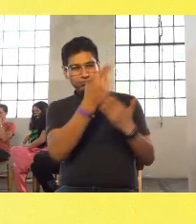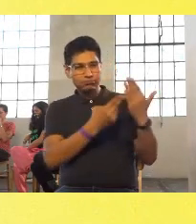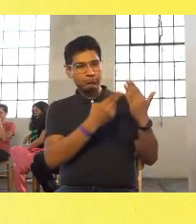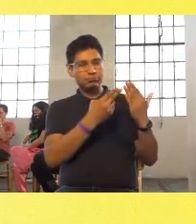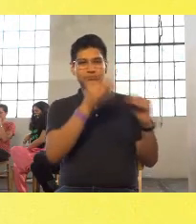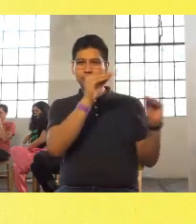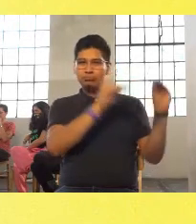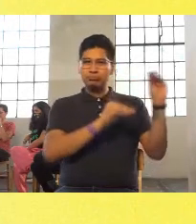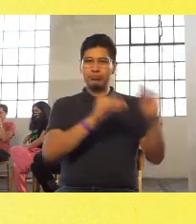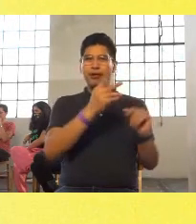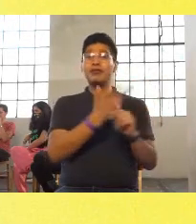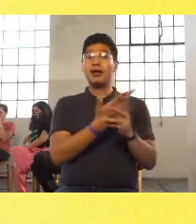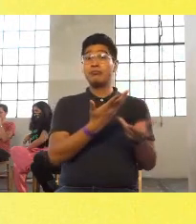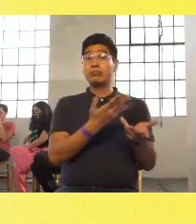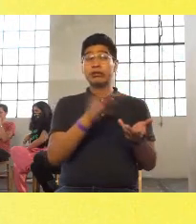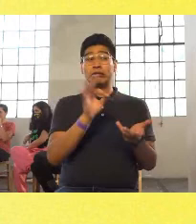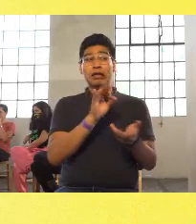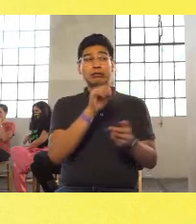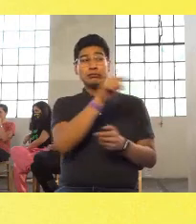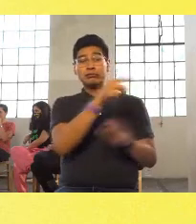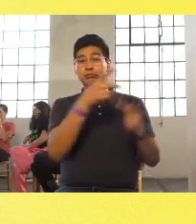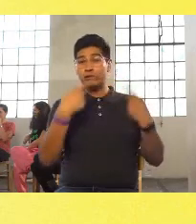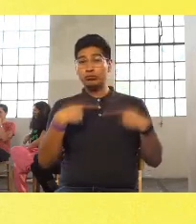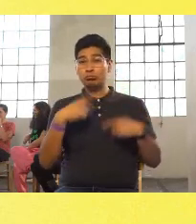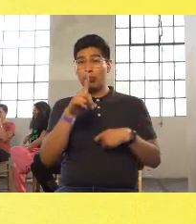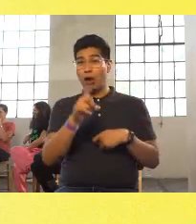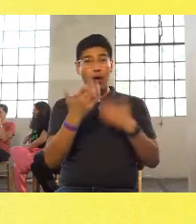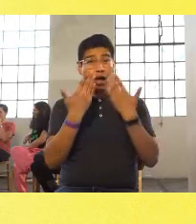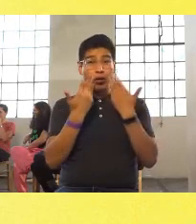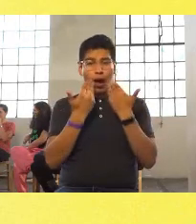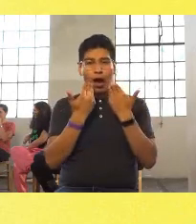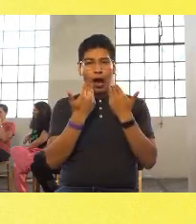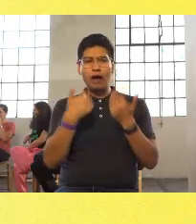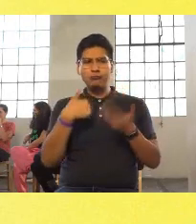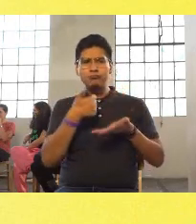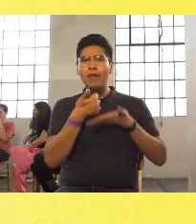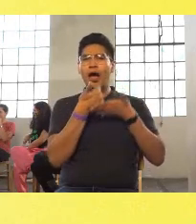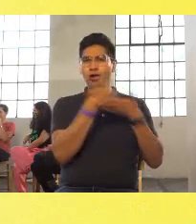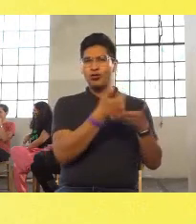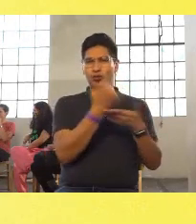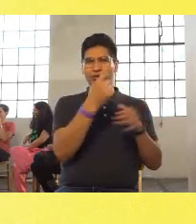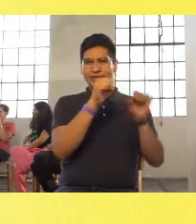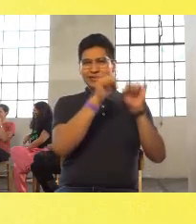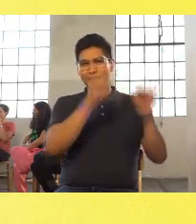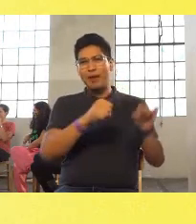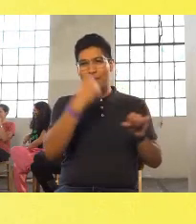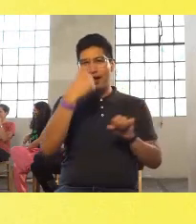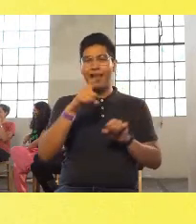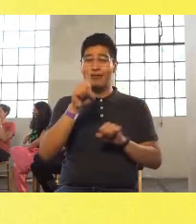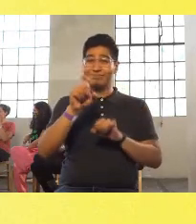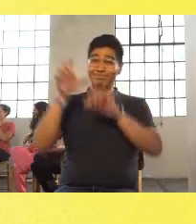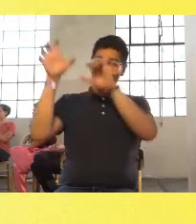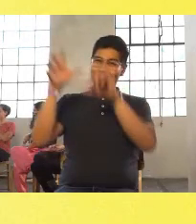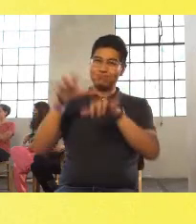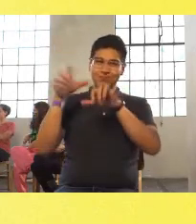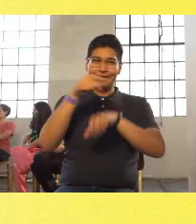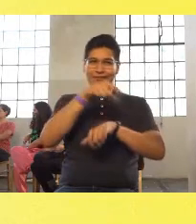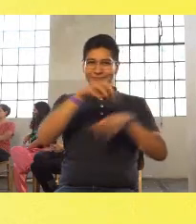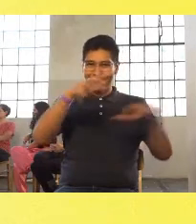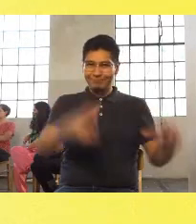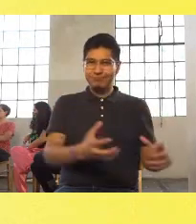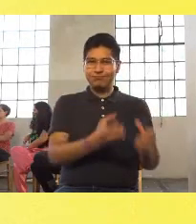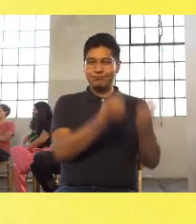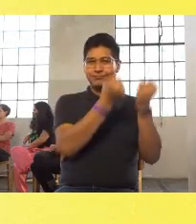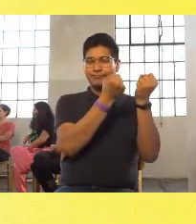que las personas que no tienen agua tengan este sistema para que puedan cosechar agua de lluvia. Y si eso implica hacer un